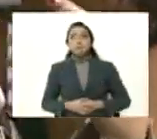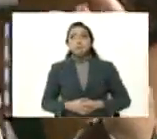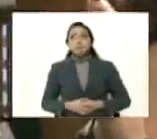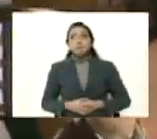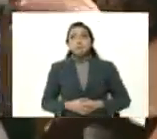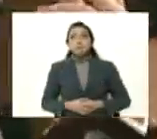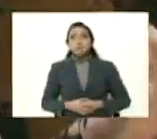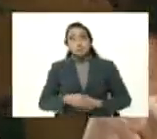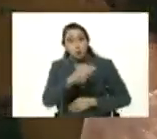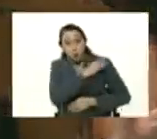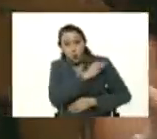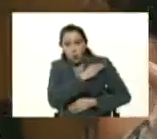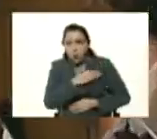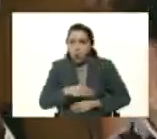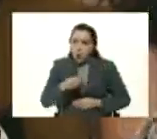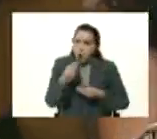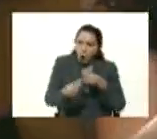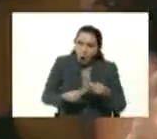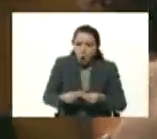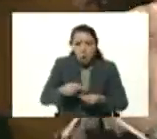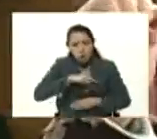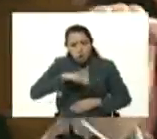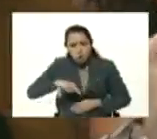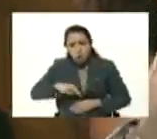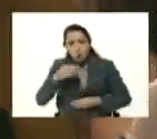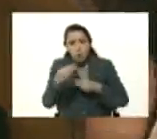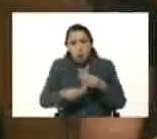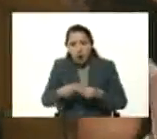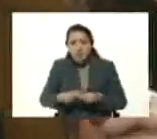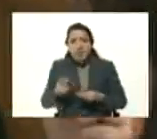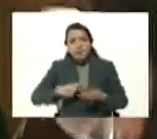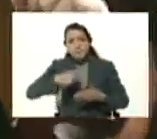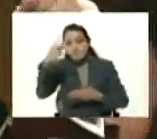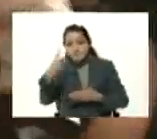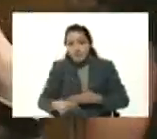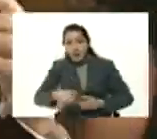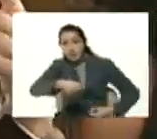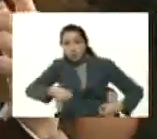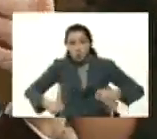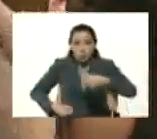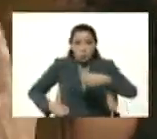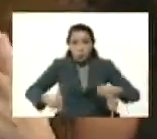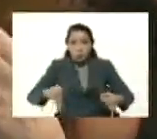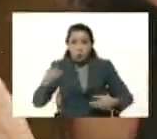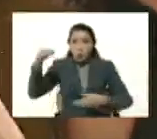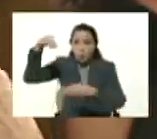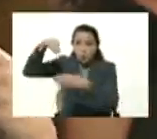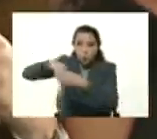que dónde y cómo podemos hacer para que el Plan Z móvil venga a nuestra comunidad.